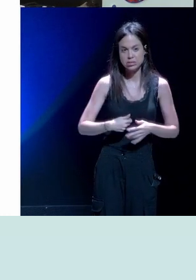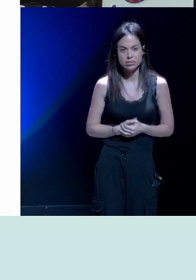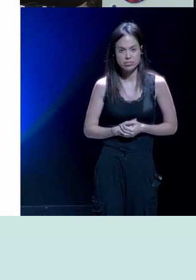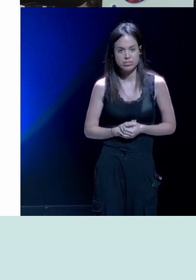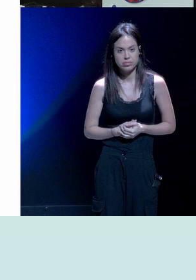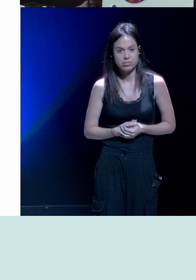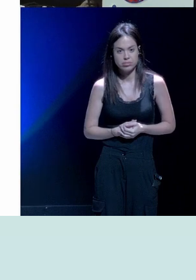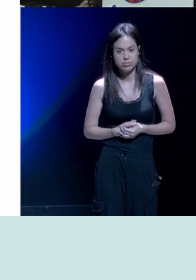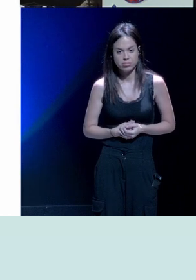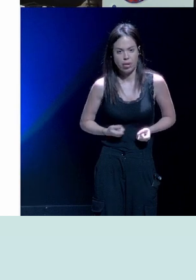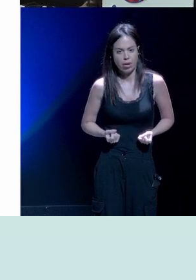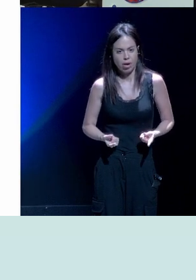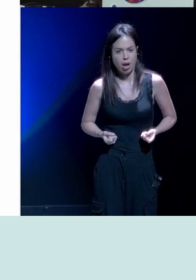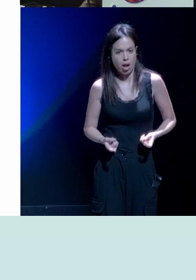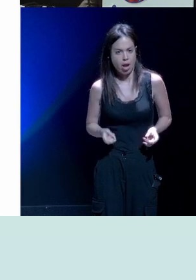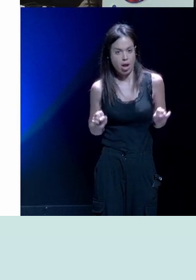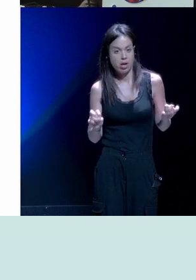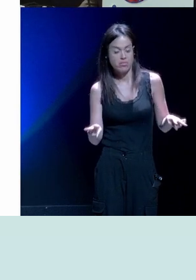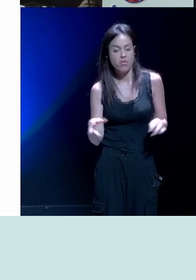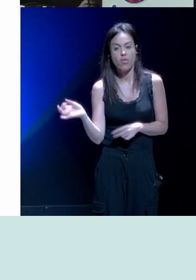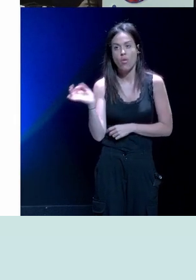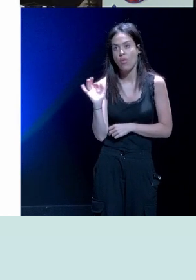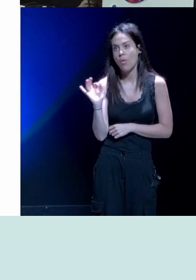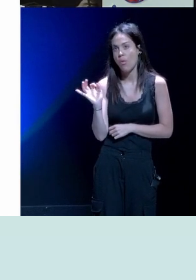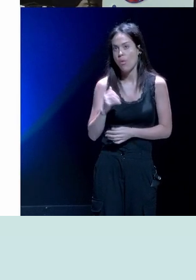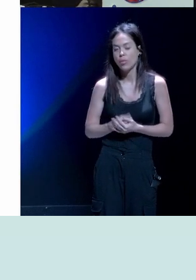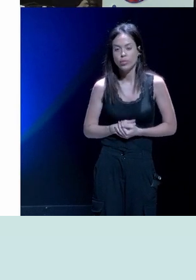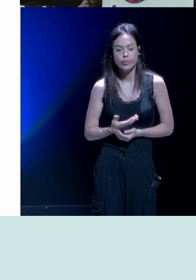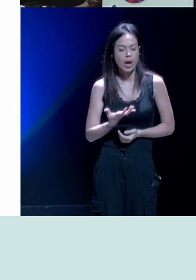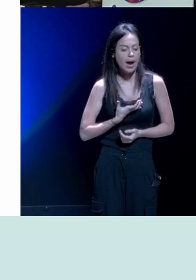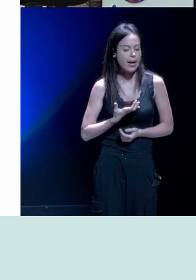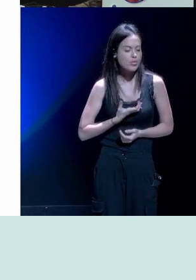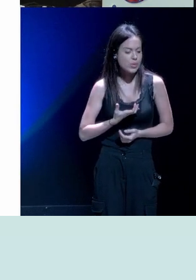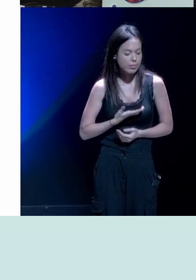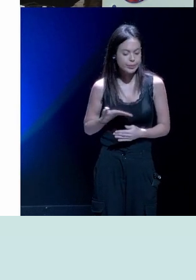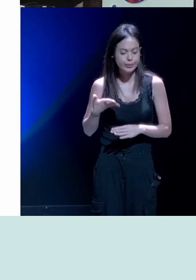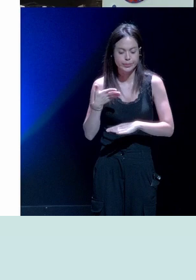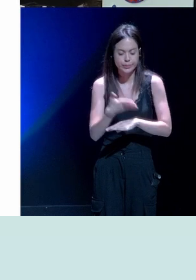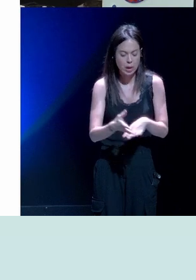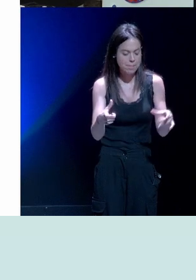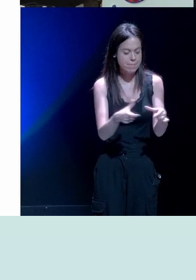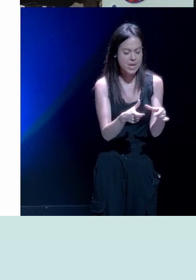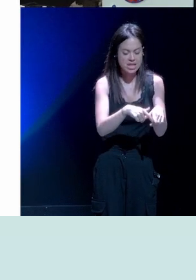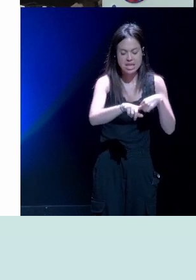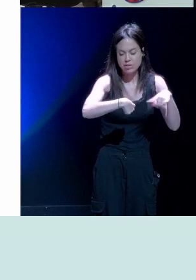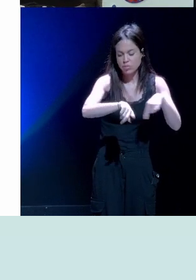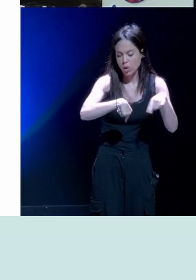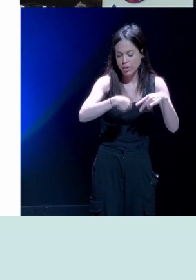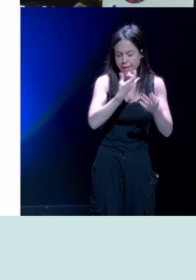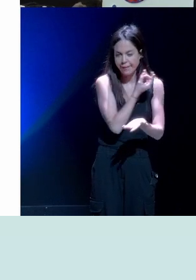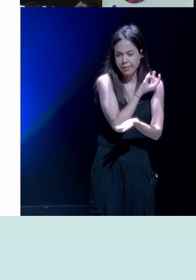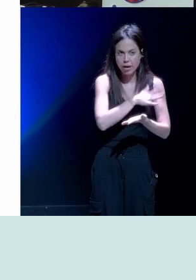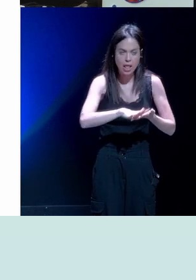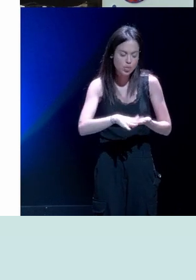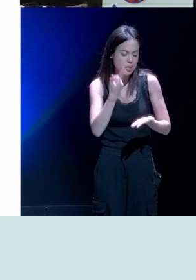dinero por ello o tener que ir al ayuntamiento a buscar bonos de transporte gratuitos si les